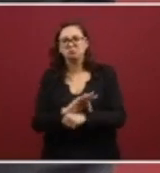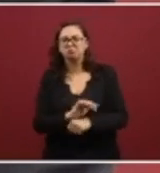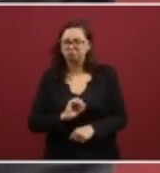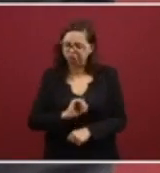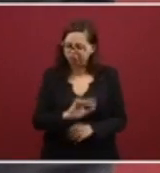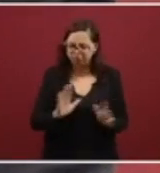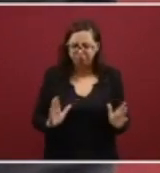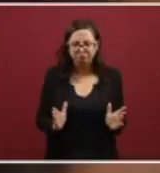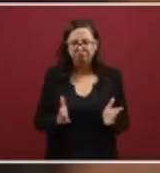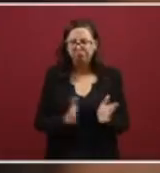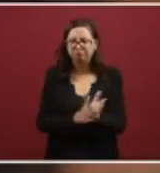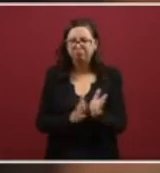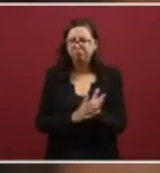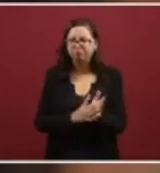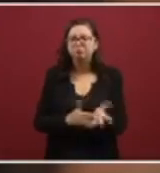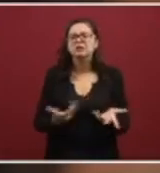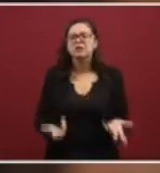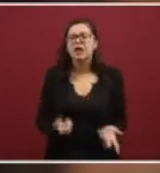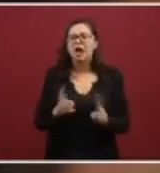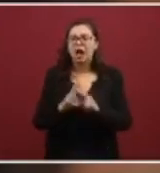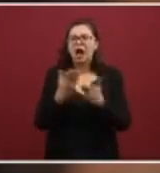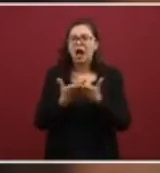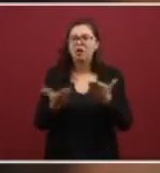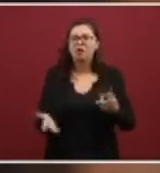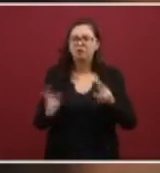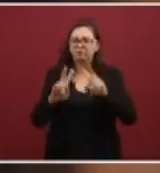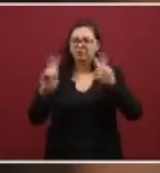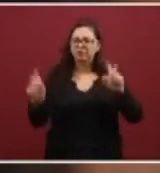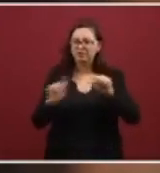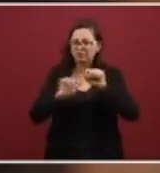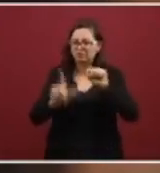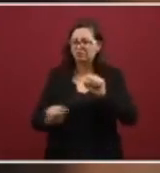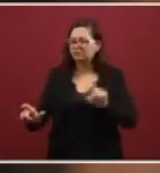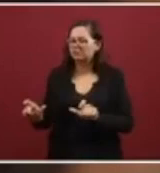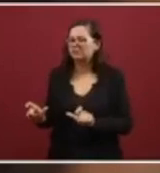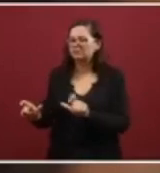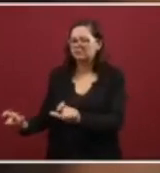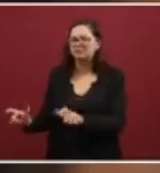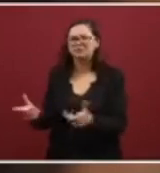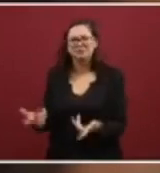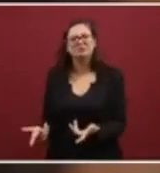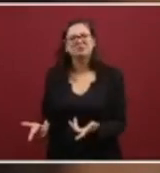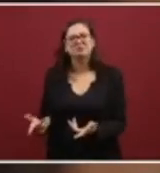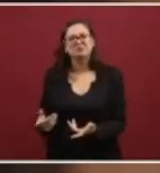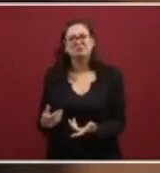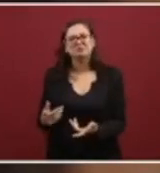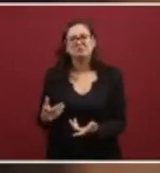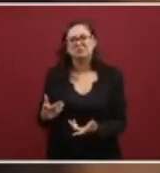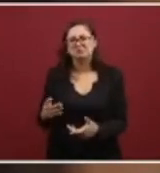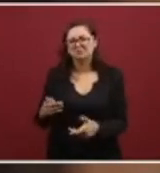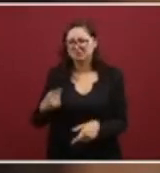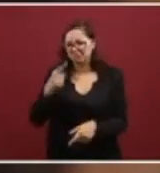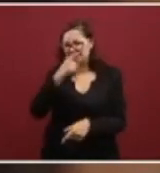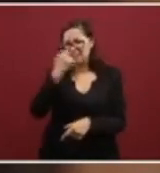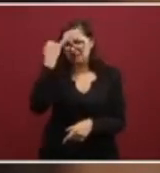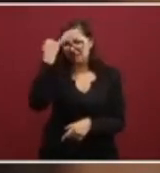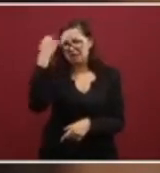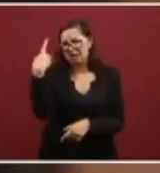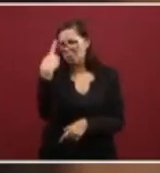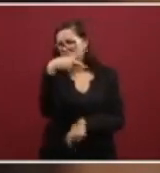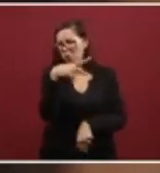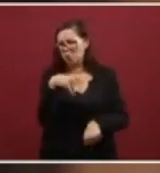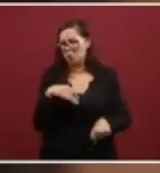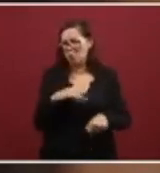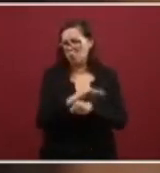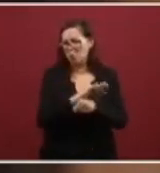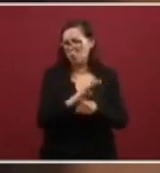de contención migratoria que ustedes están realizando, ¿no beneficiaría de alguna manera indirectamente estas posturas